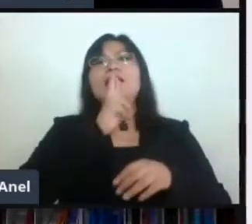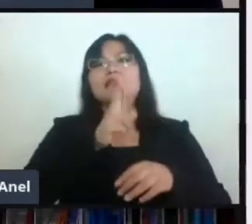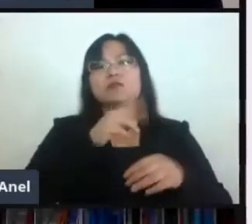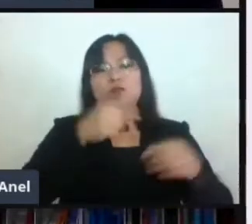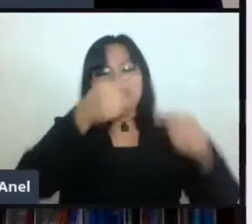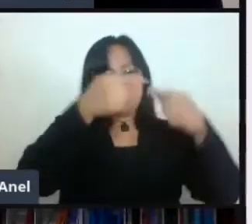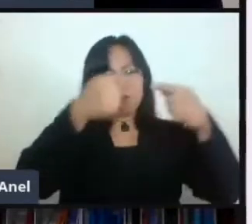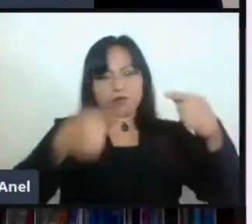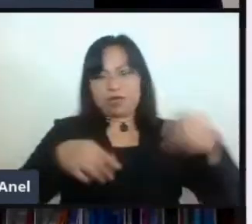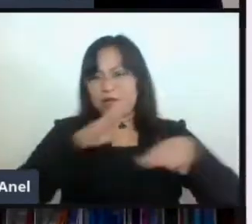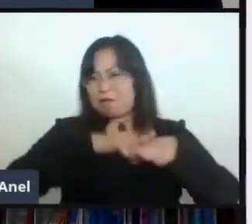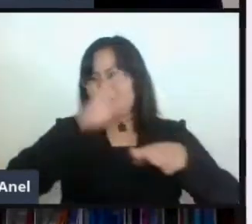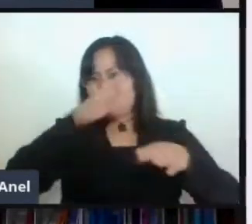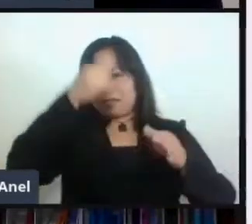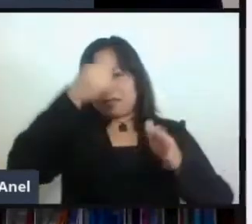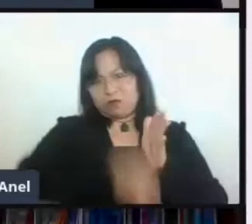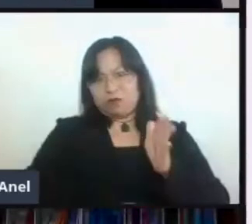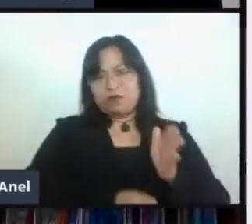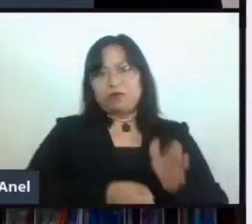poner la clave de respuesta.